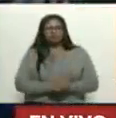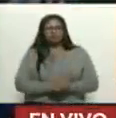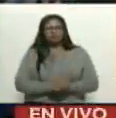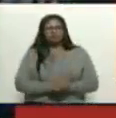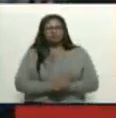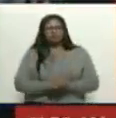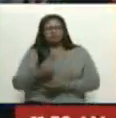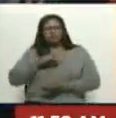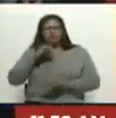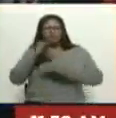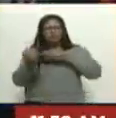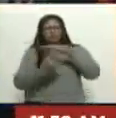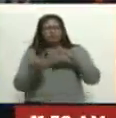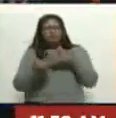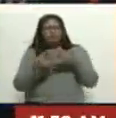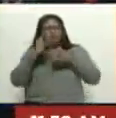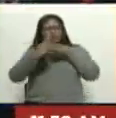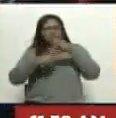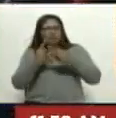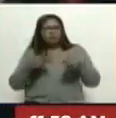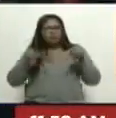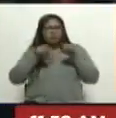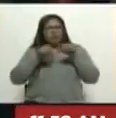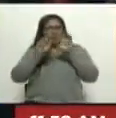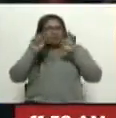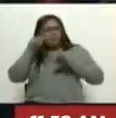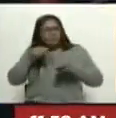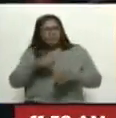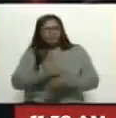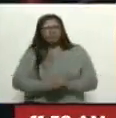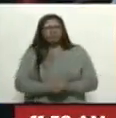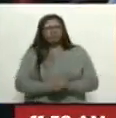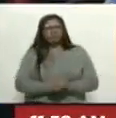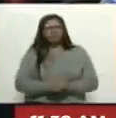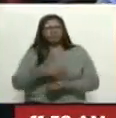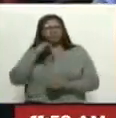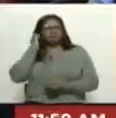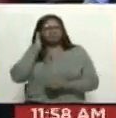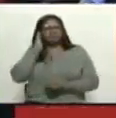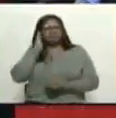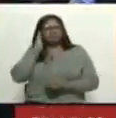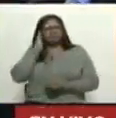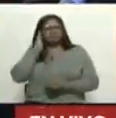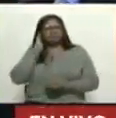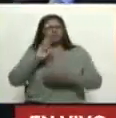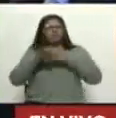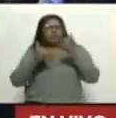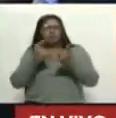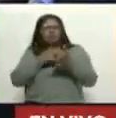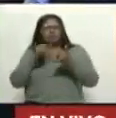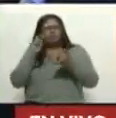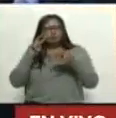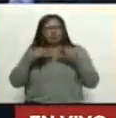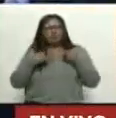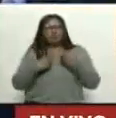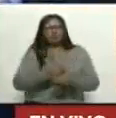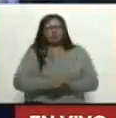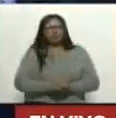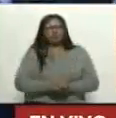y procedimientos trasciendan con creces la minusvalía y el estado de sobrevivencia al que los gobiernos